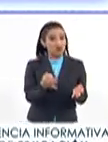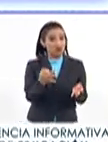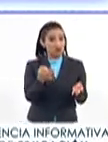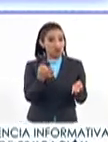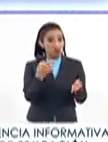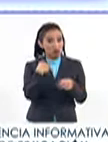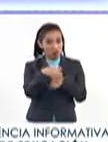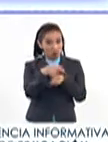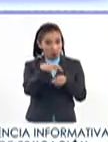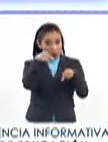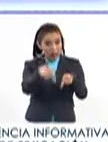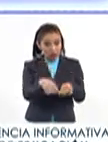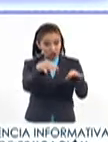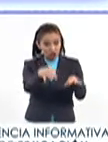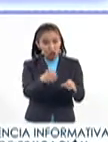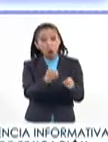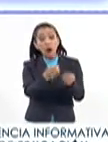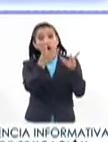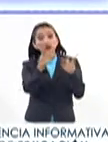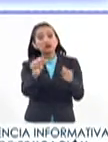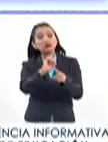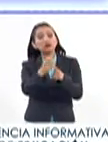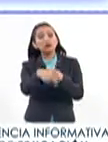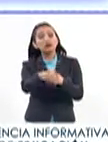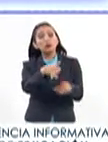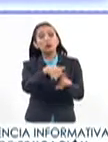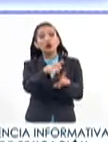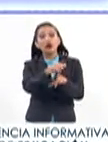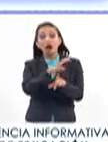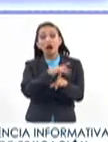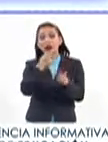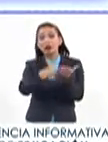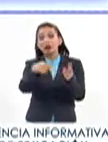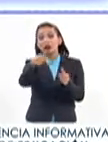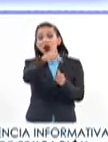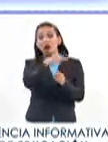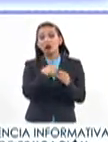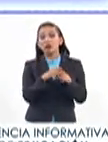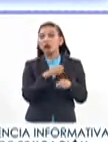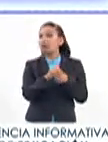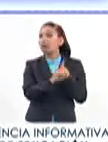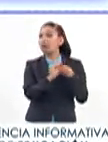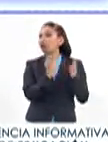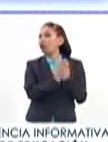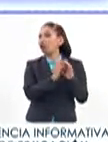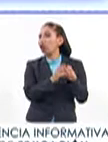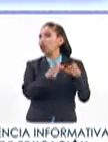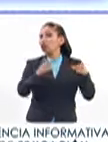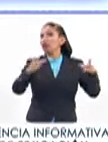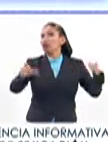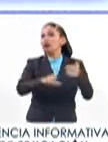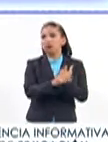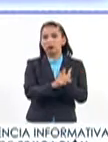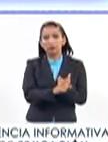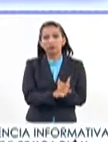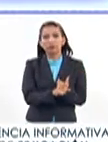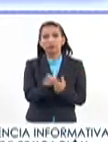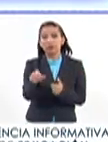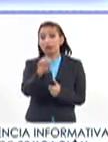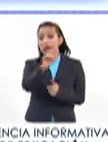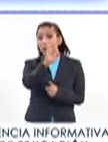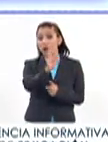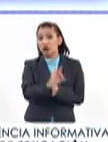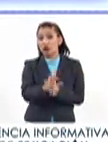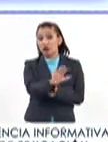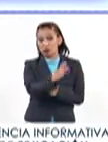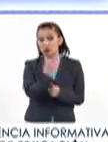datos en nuestro país sobre todas las situaciones de bullying que se han generado y se ha dejado crecer el problema abismalmente. El 60%